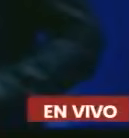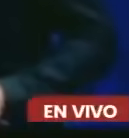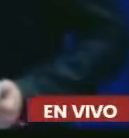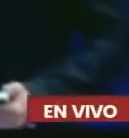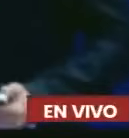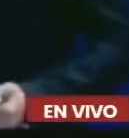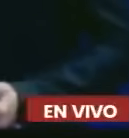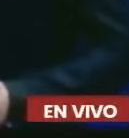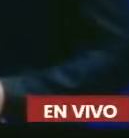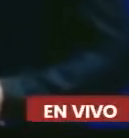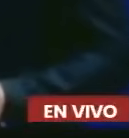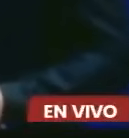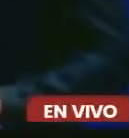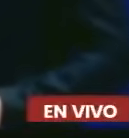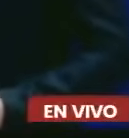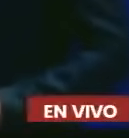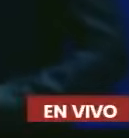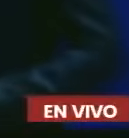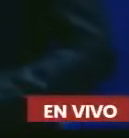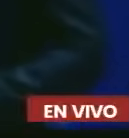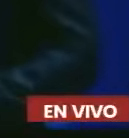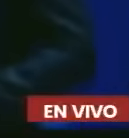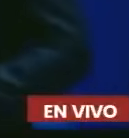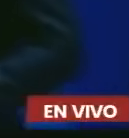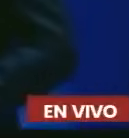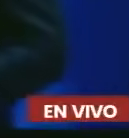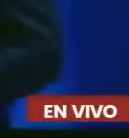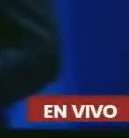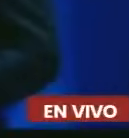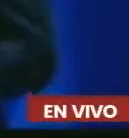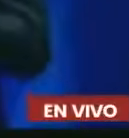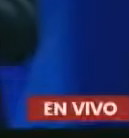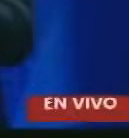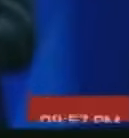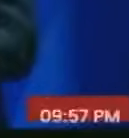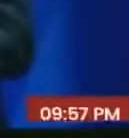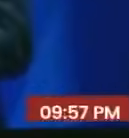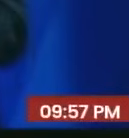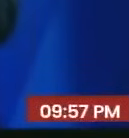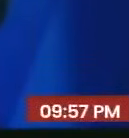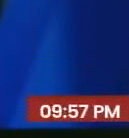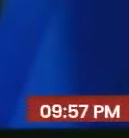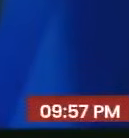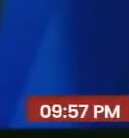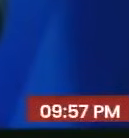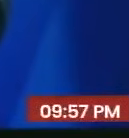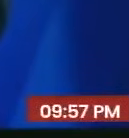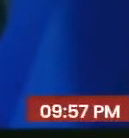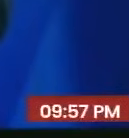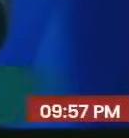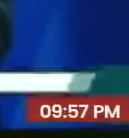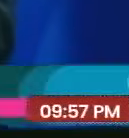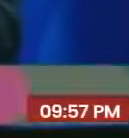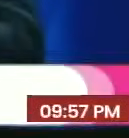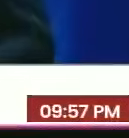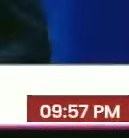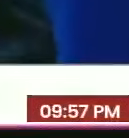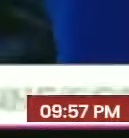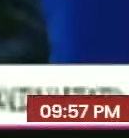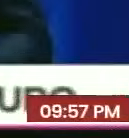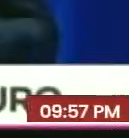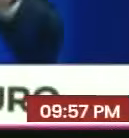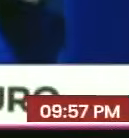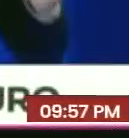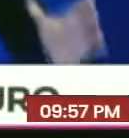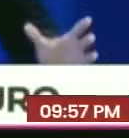muy interesantes que se están desarrollando en este momento, por ejemplo, en el ámbito productivo, pero desde el punto de vista ecológico, con